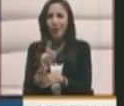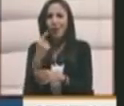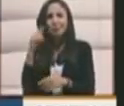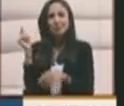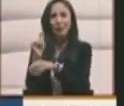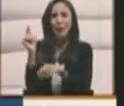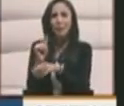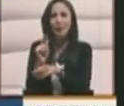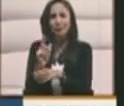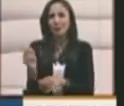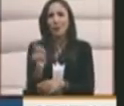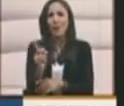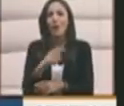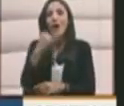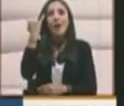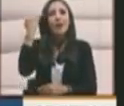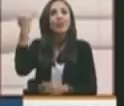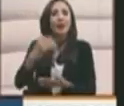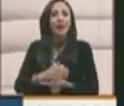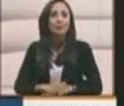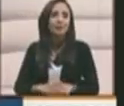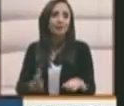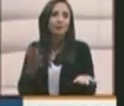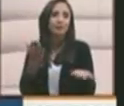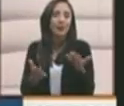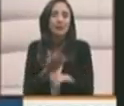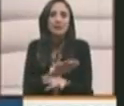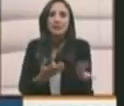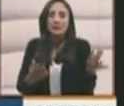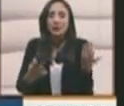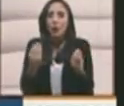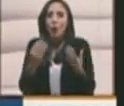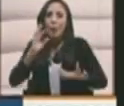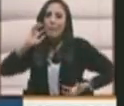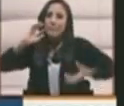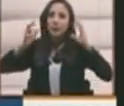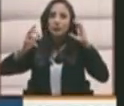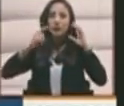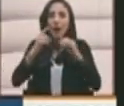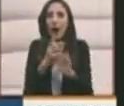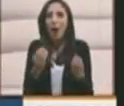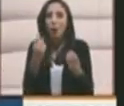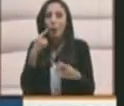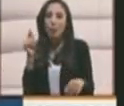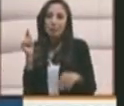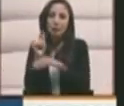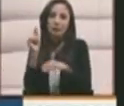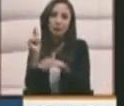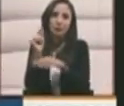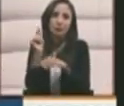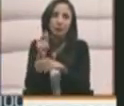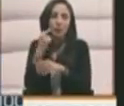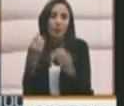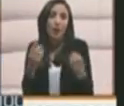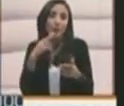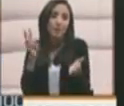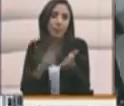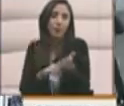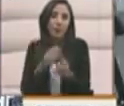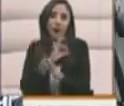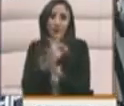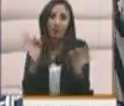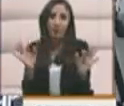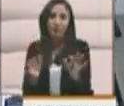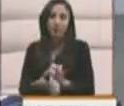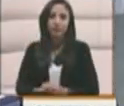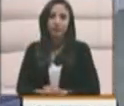puedo siquiera imaginar las torturas inenarrables que habrá sufrido para tener que contar su verdad.